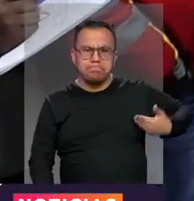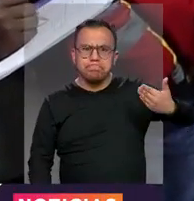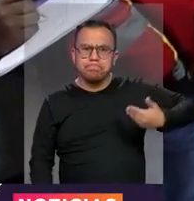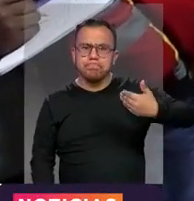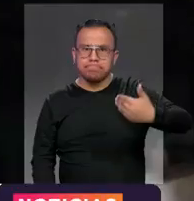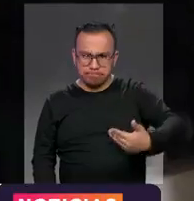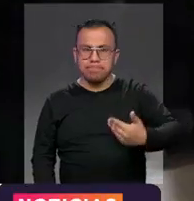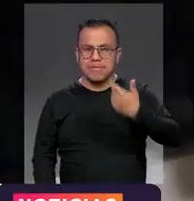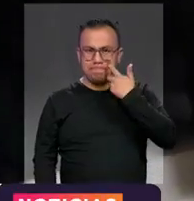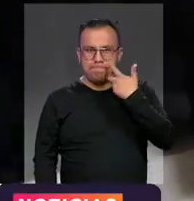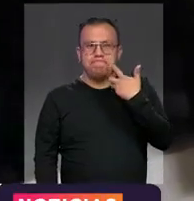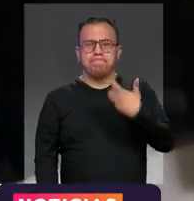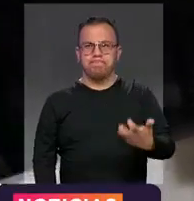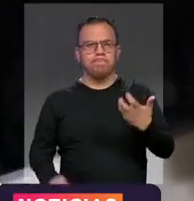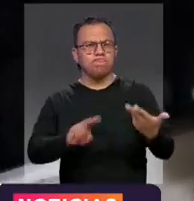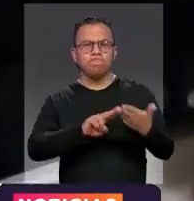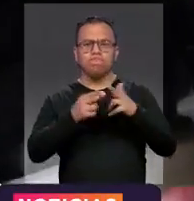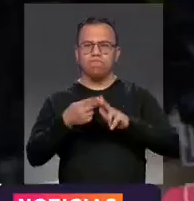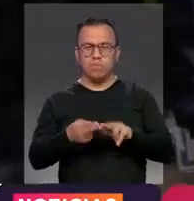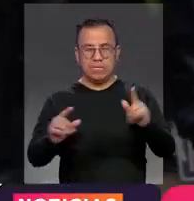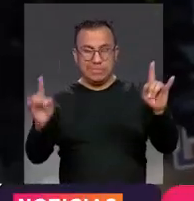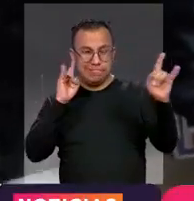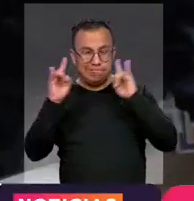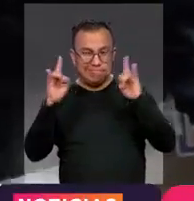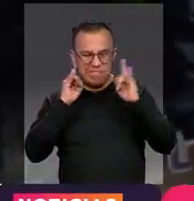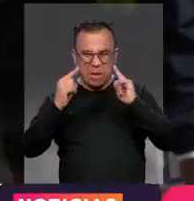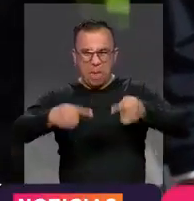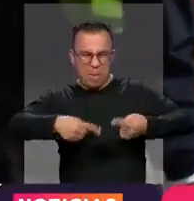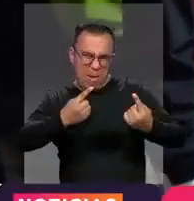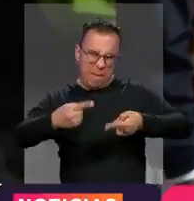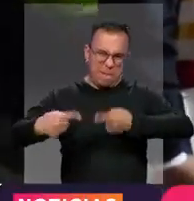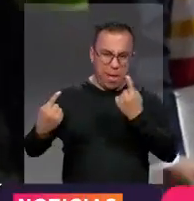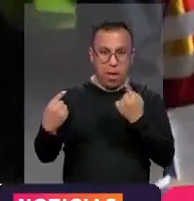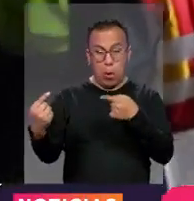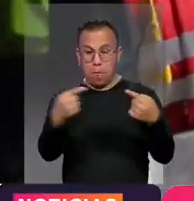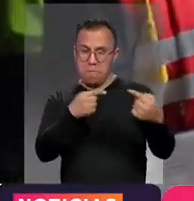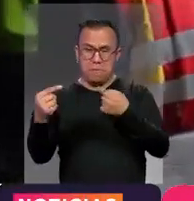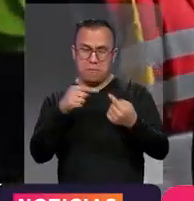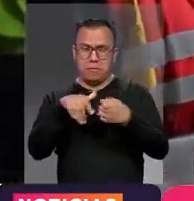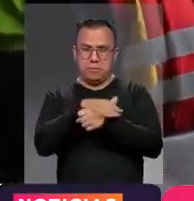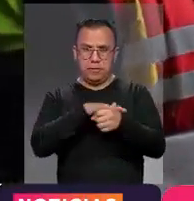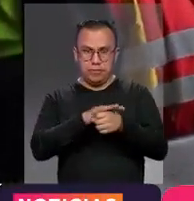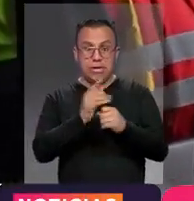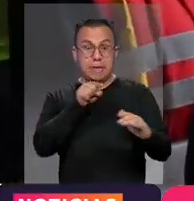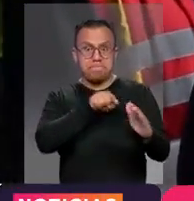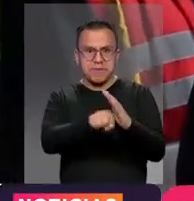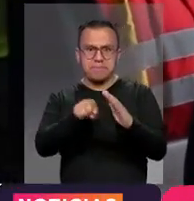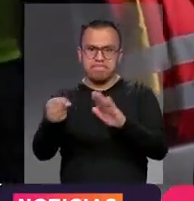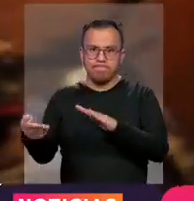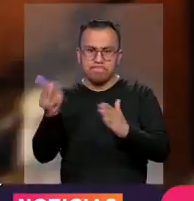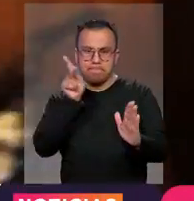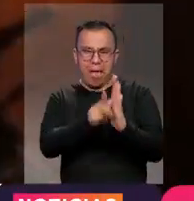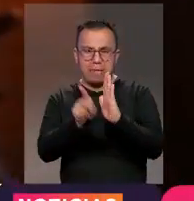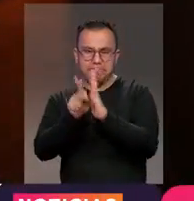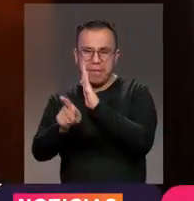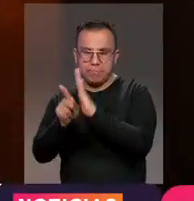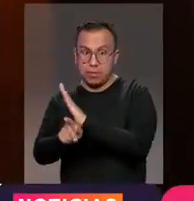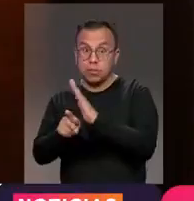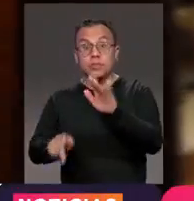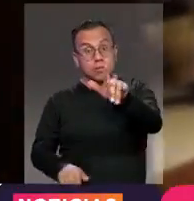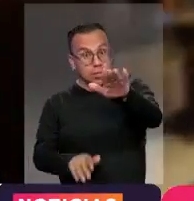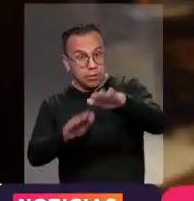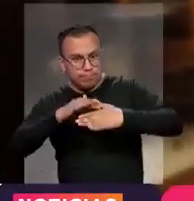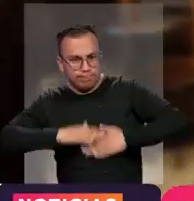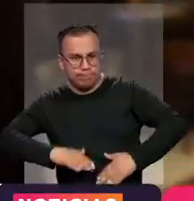de alto impacto relacionados con el ruido, riñas, lesiones personales y homicidios. Con la estrategia Bájale